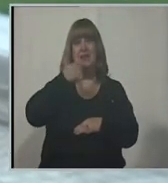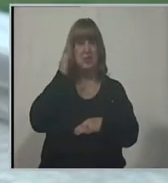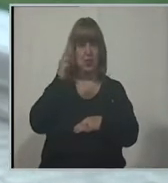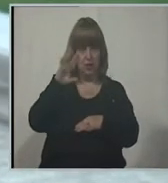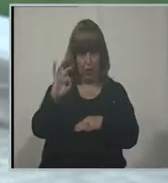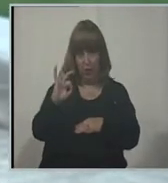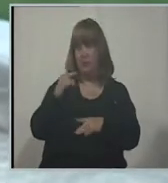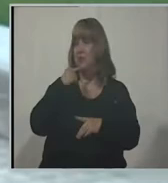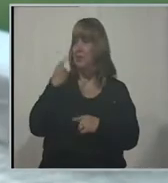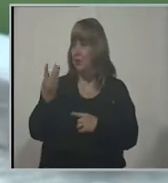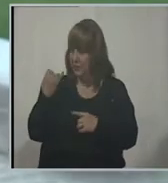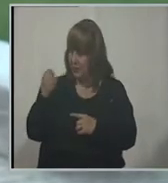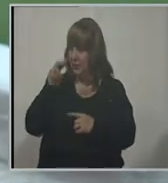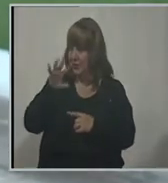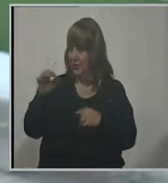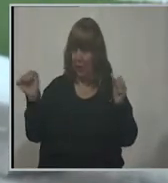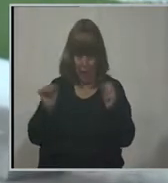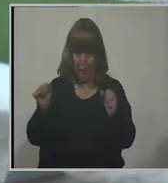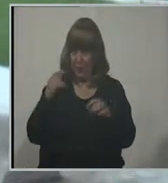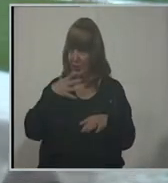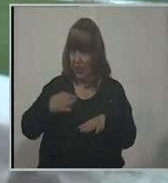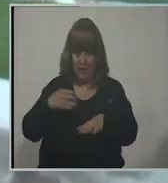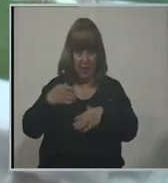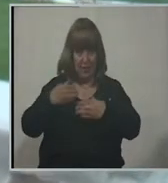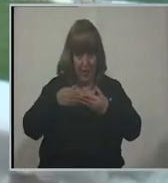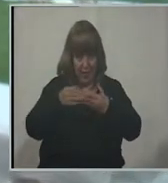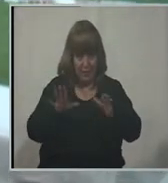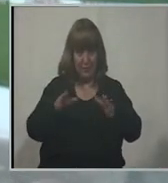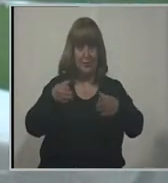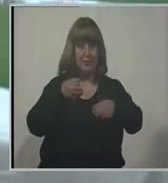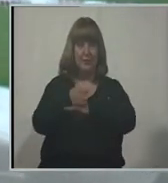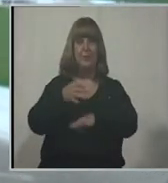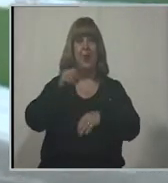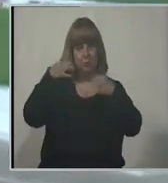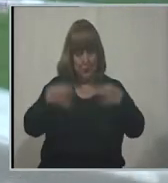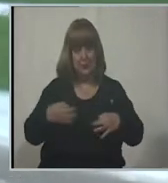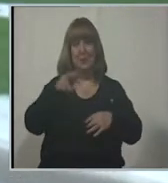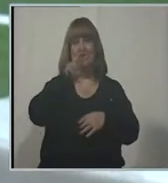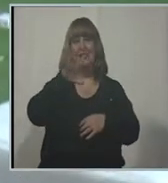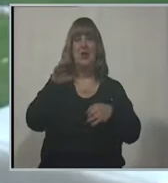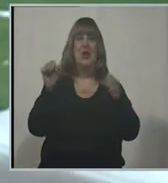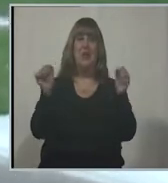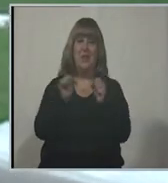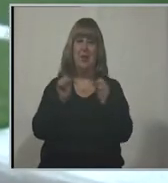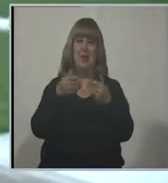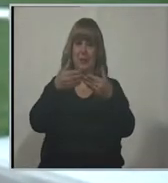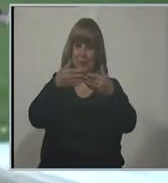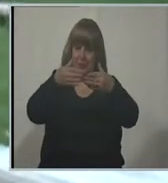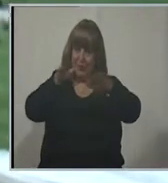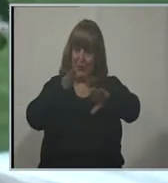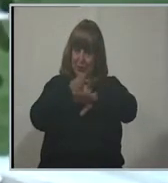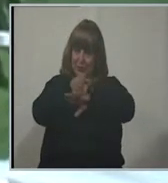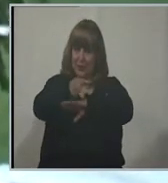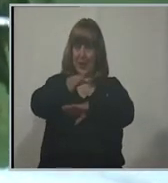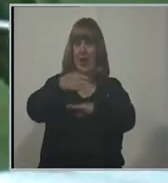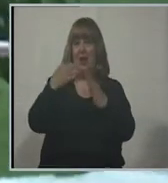los mendocinos van a poder pisar la Plaza San Martín. Exactamente. El 25 de mayo vamos a abrir la plaza a